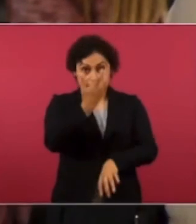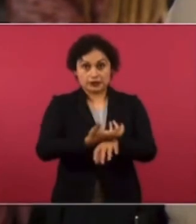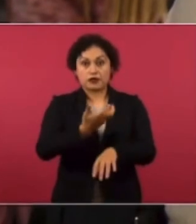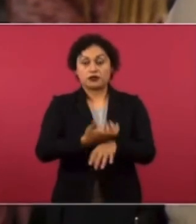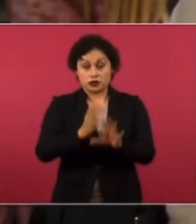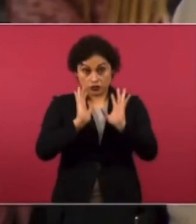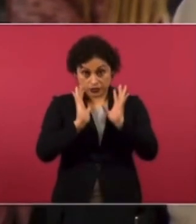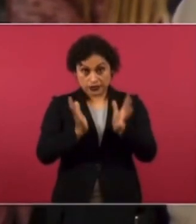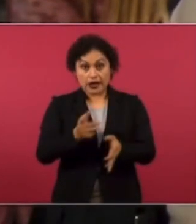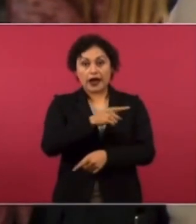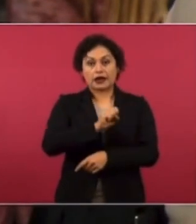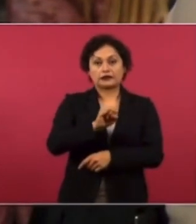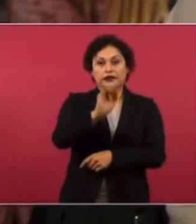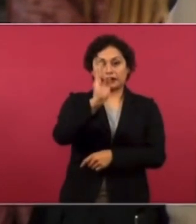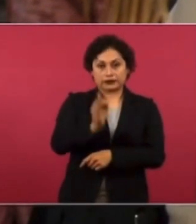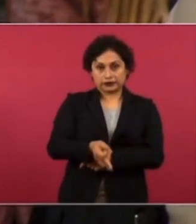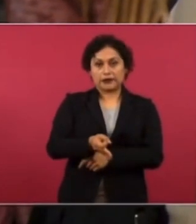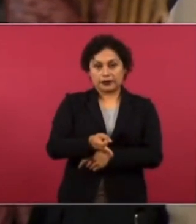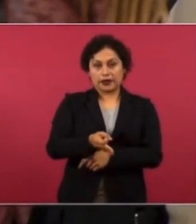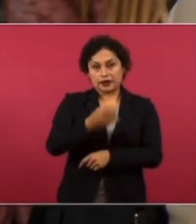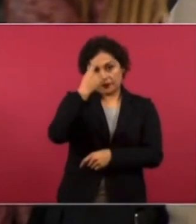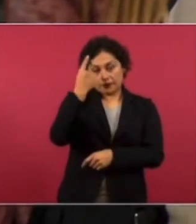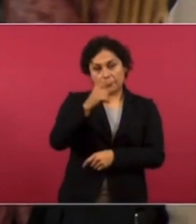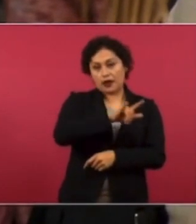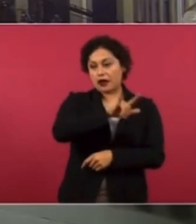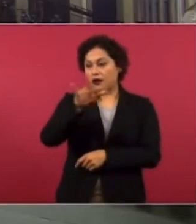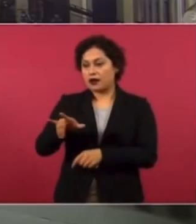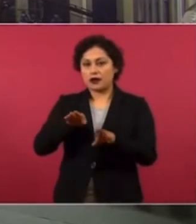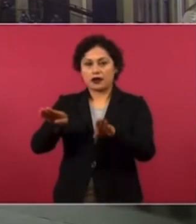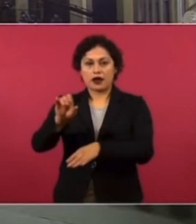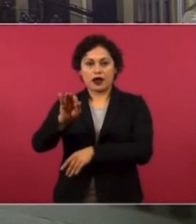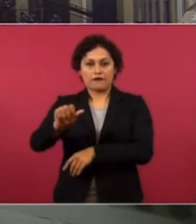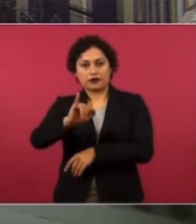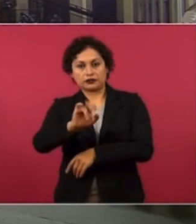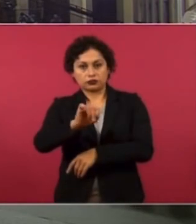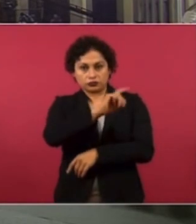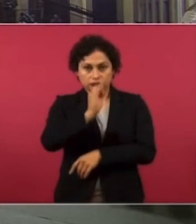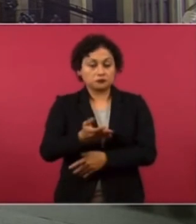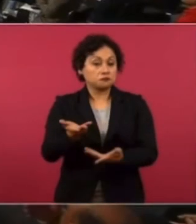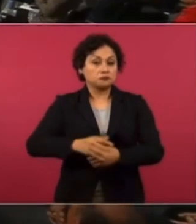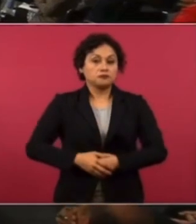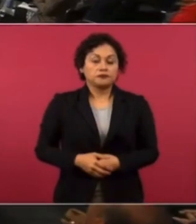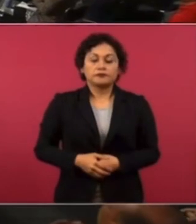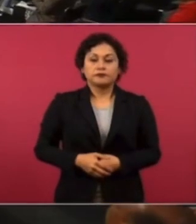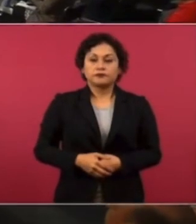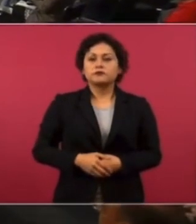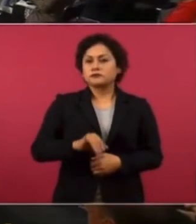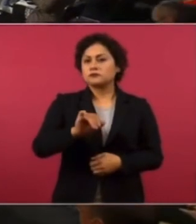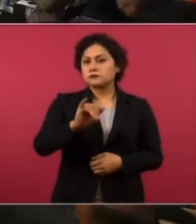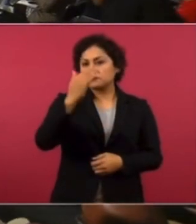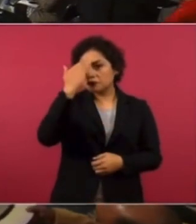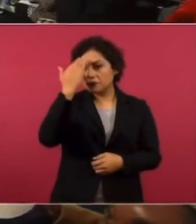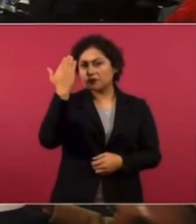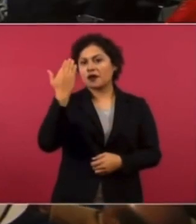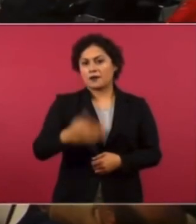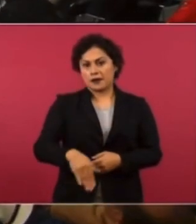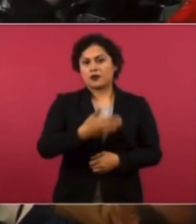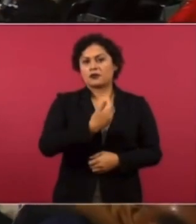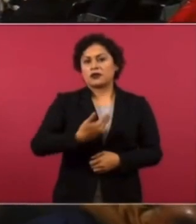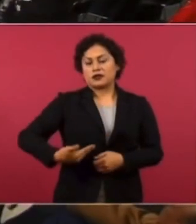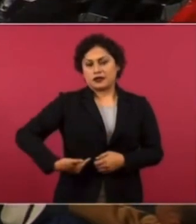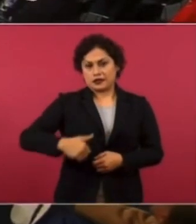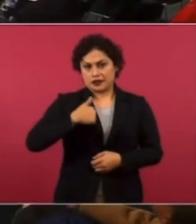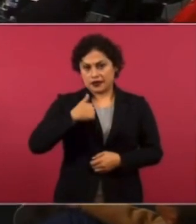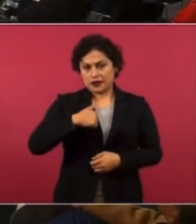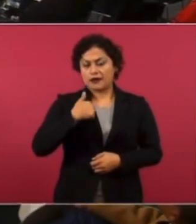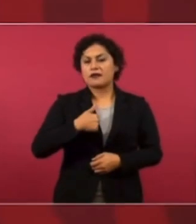aceptó la recomendación que usted le hizo al presidente Biden para que también haga uso de la IFA. Bueno, pues sí se sabe que el primer ministro Trudeau va